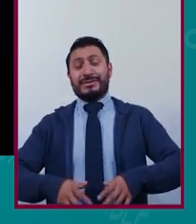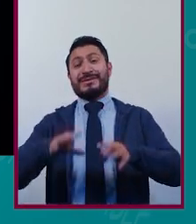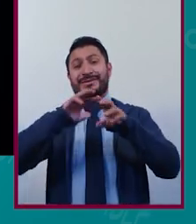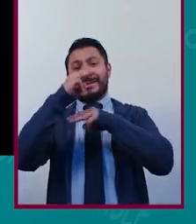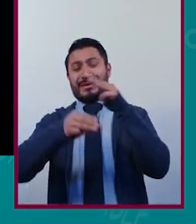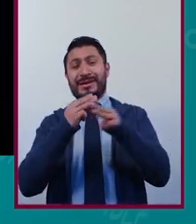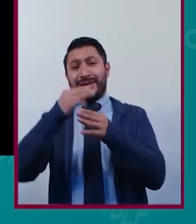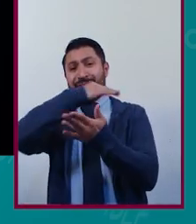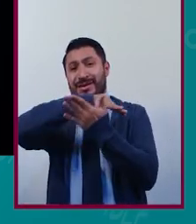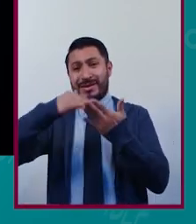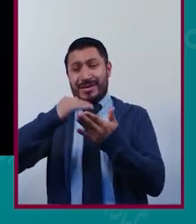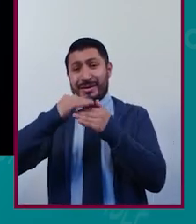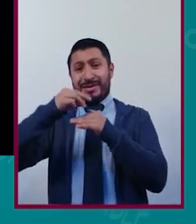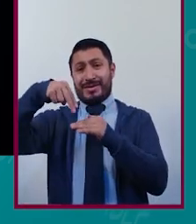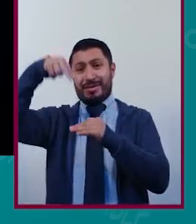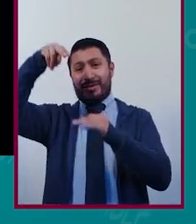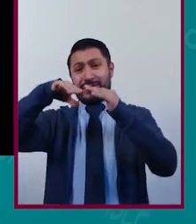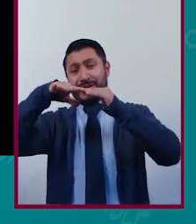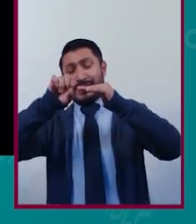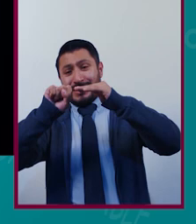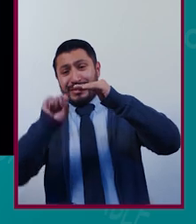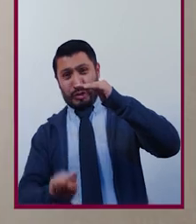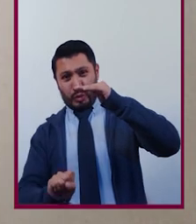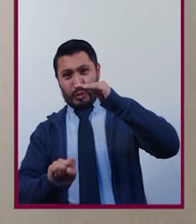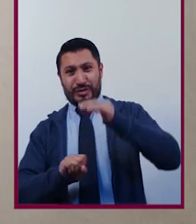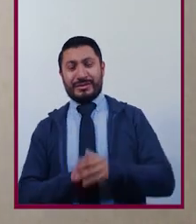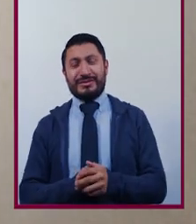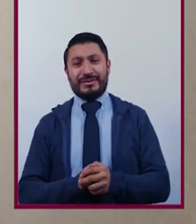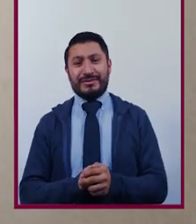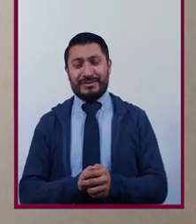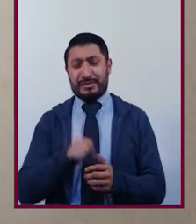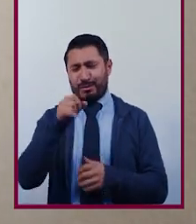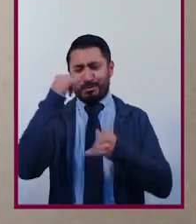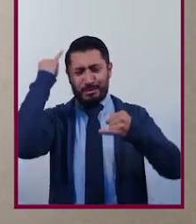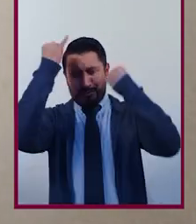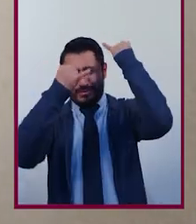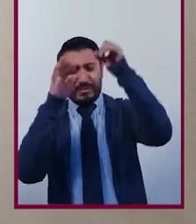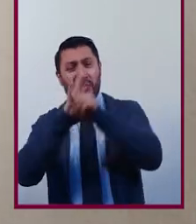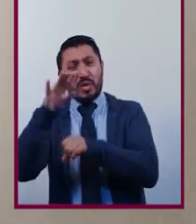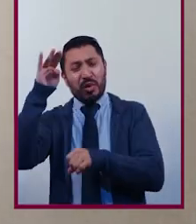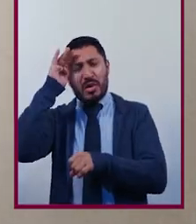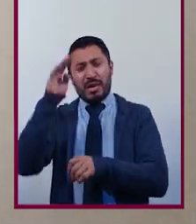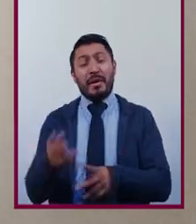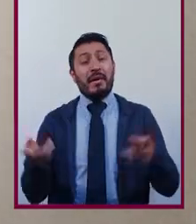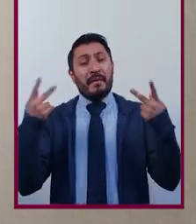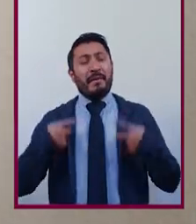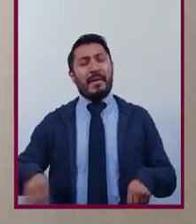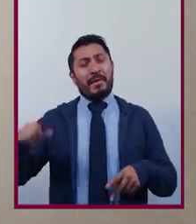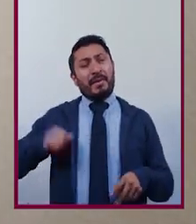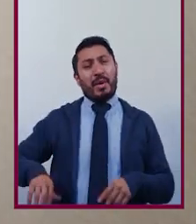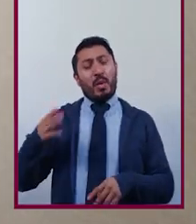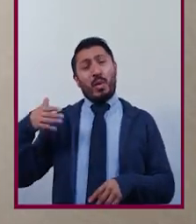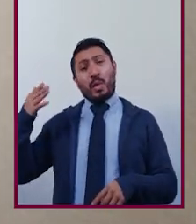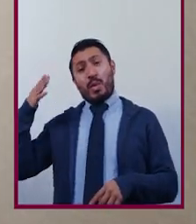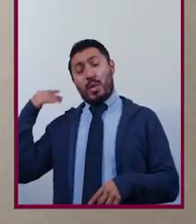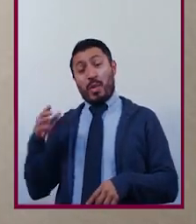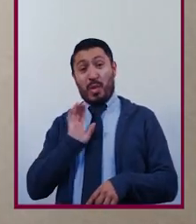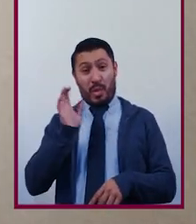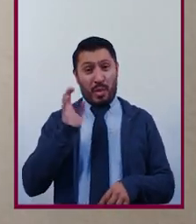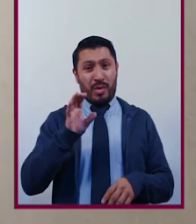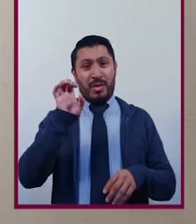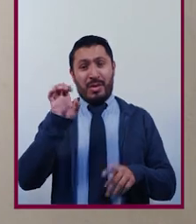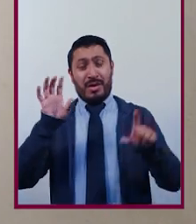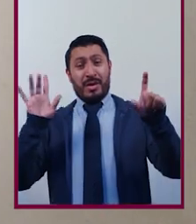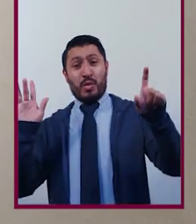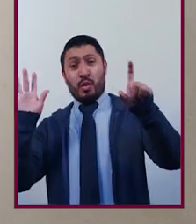planeta en dos hemisferios, norte y sur. ¿Te imaginas lo que pensaban nuestros remotísimos ancestros cada que ocurrió un